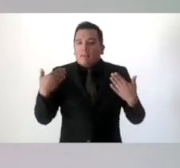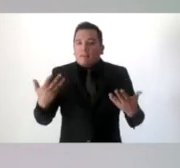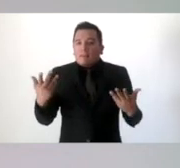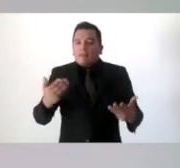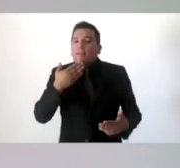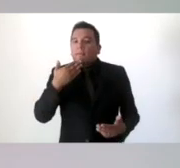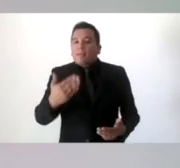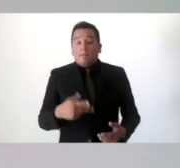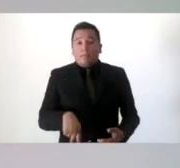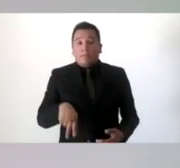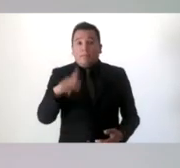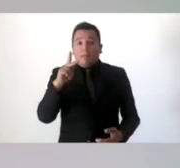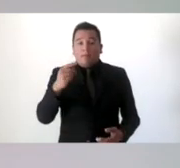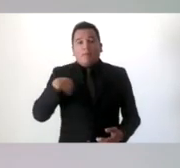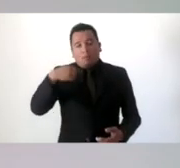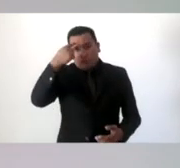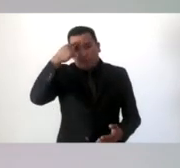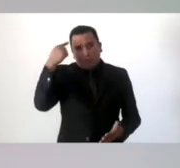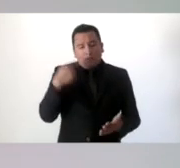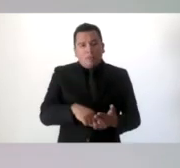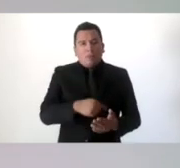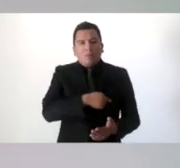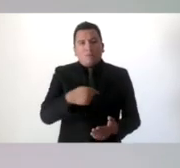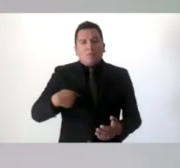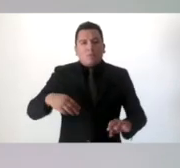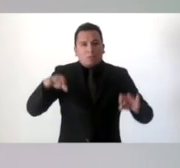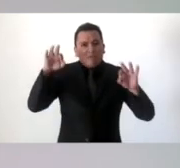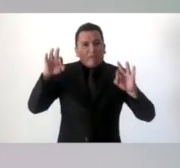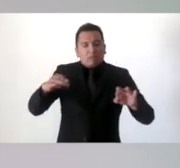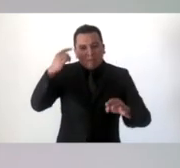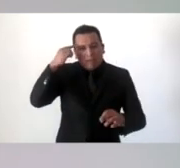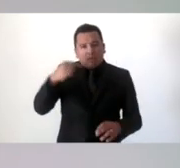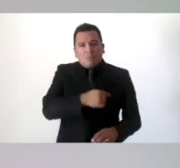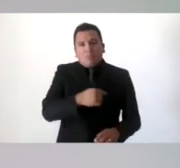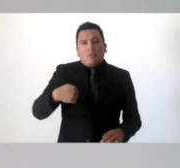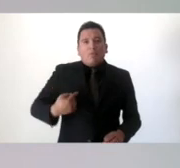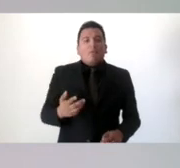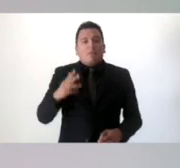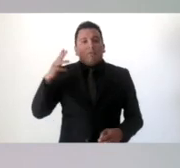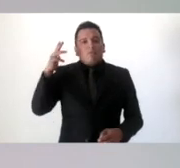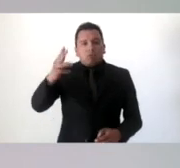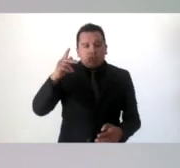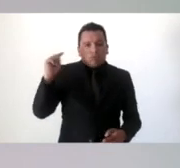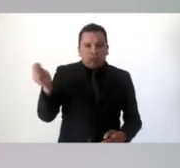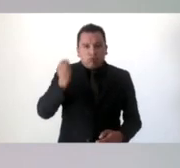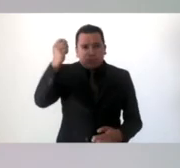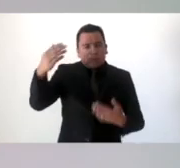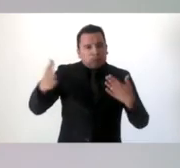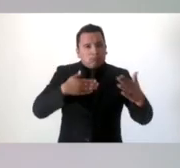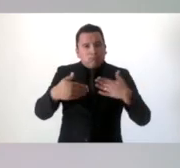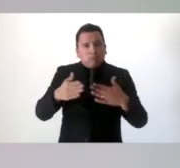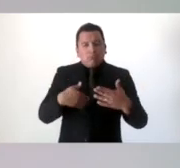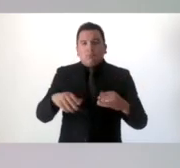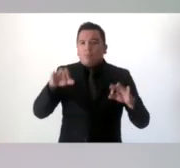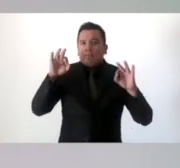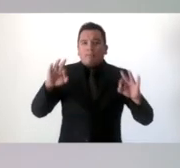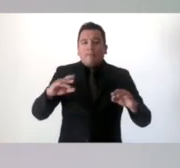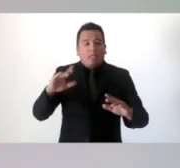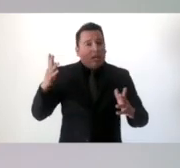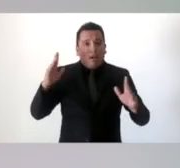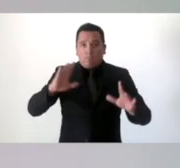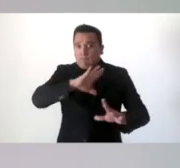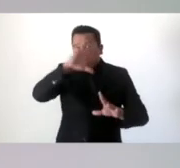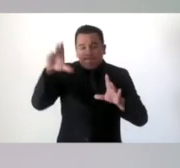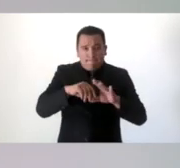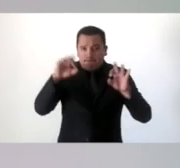y darle confianza a la gente que lo hacemos bien, pero sí creo que ya estamos listos para dar un paso más hacia la tecnología, a